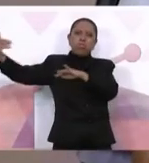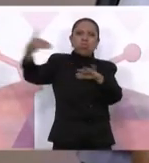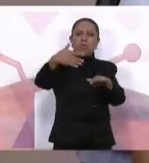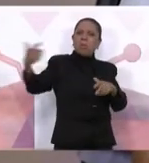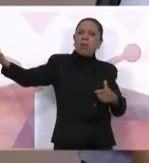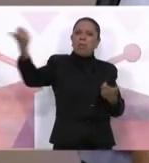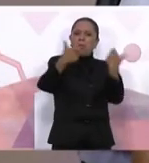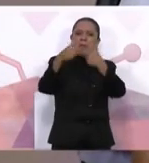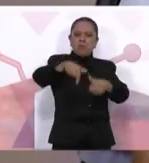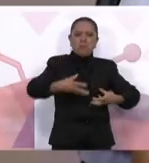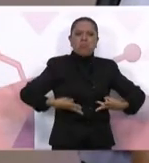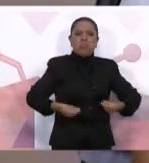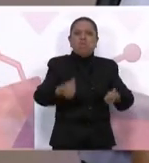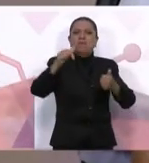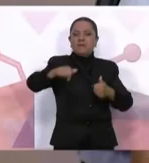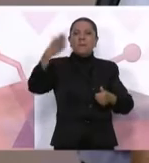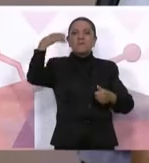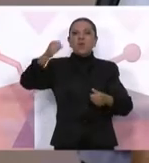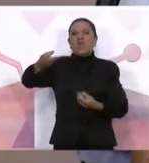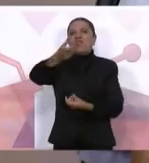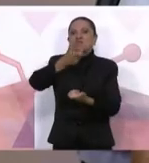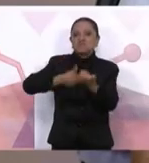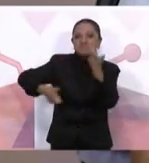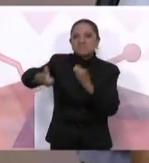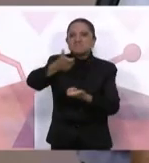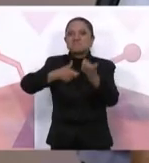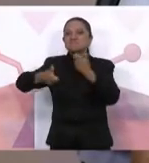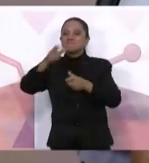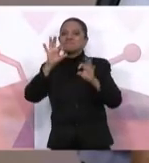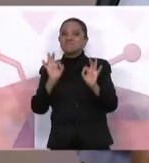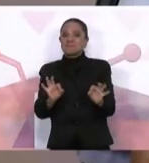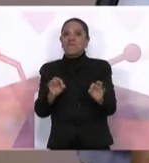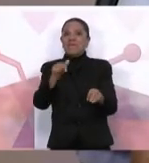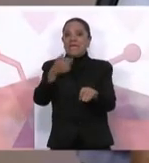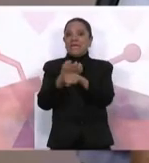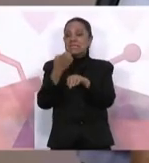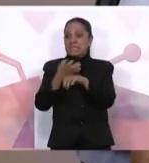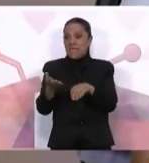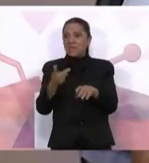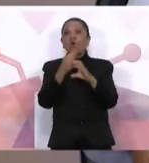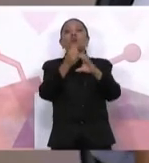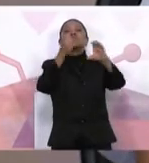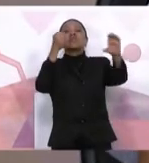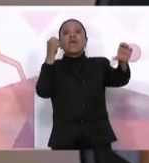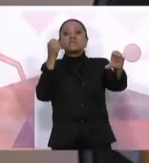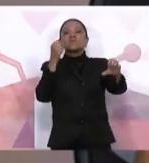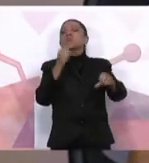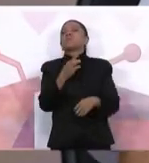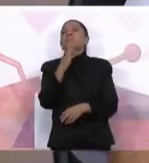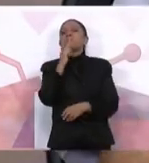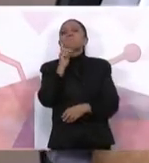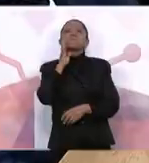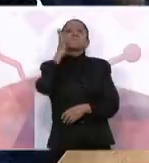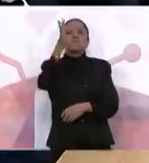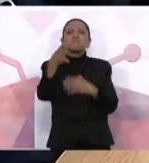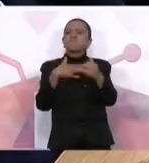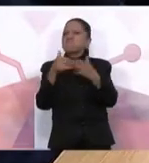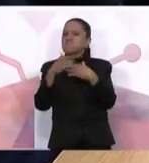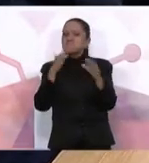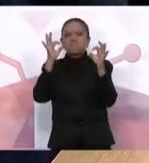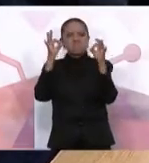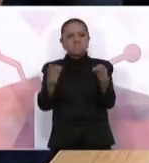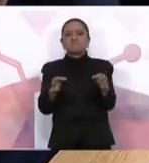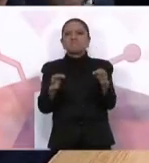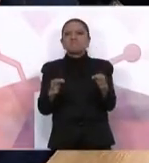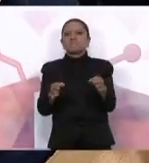la economía de nuestro estado el transporte público será mejorado muy bien candidato muchas gracias ya no tiene